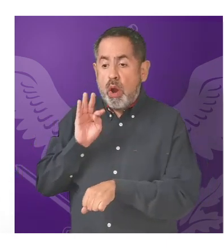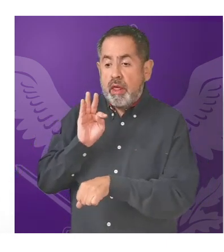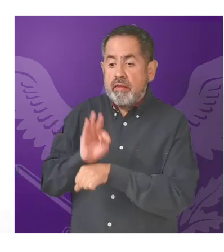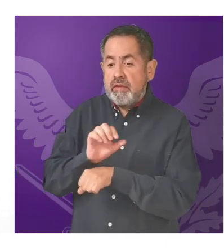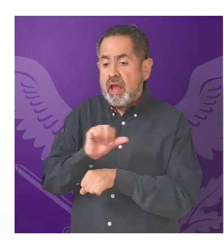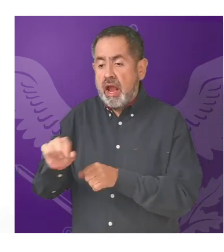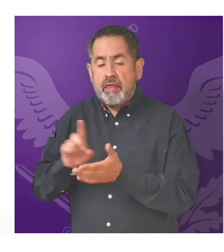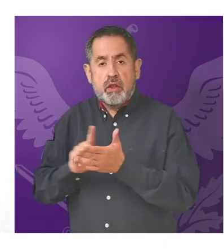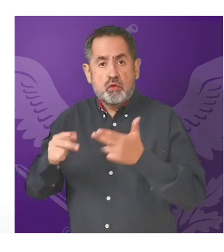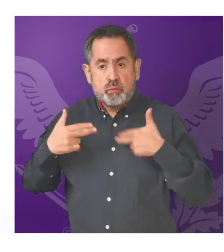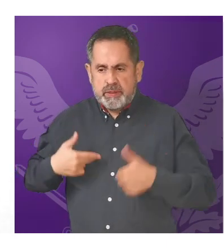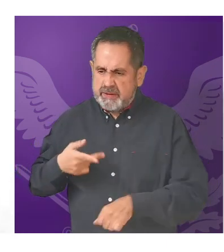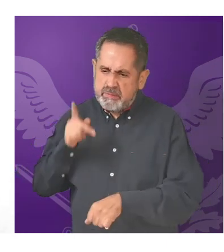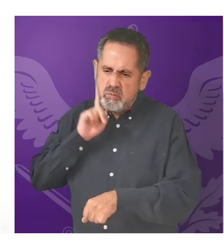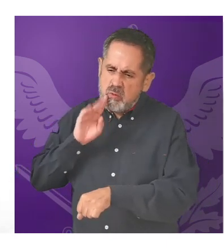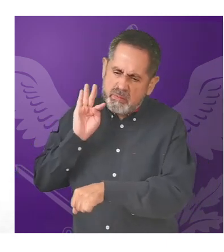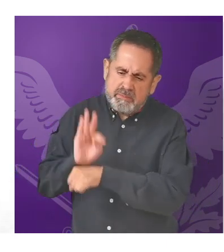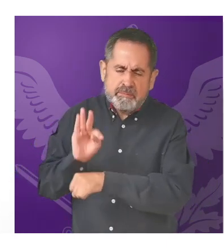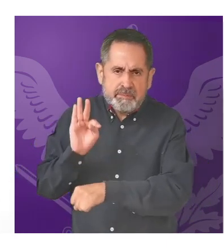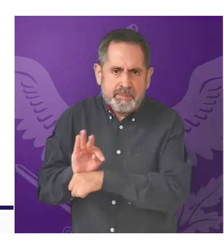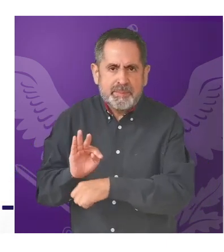defensoras de derechos humanos.